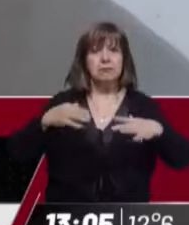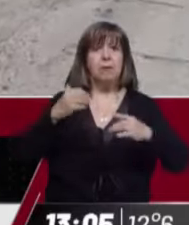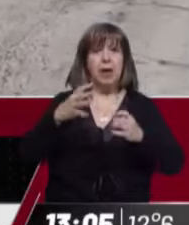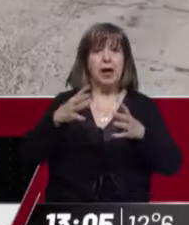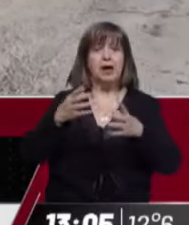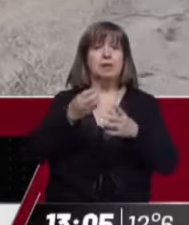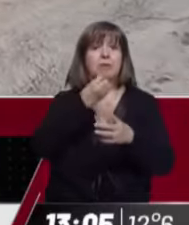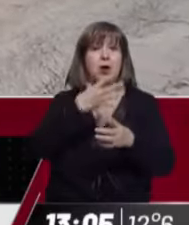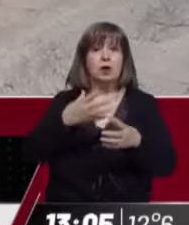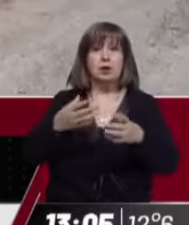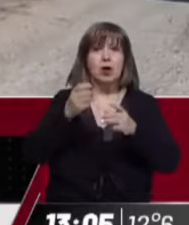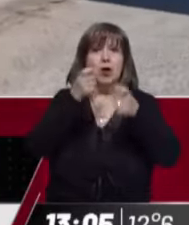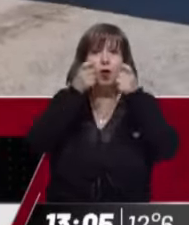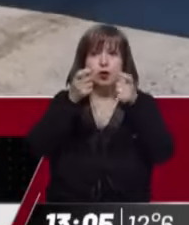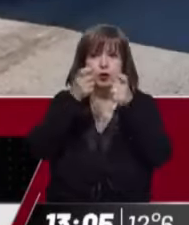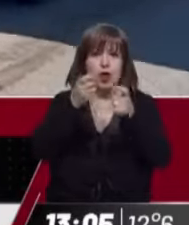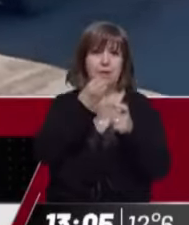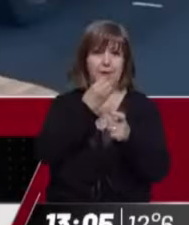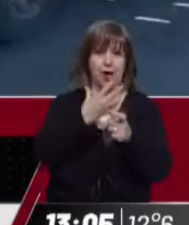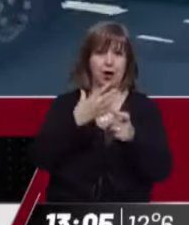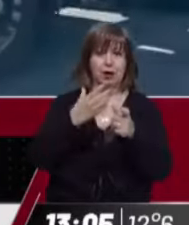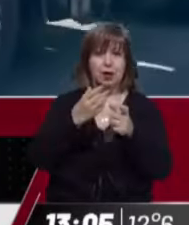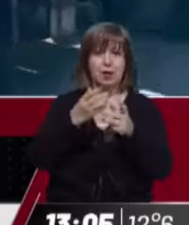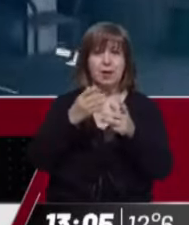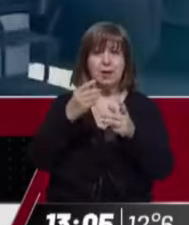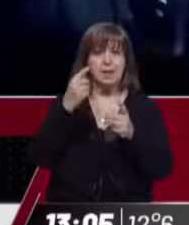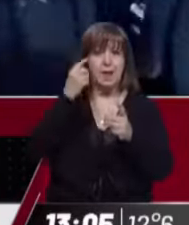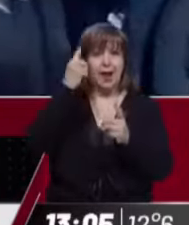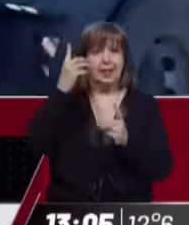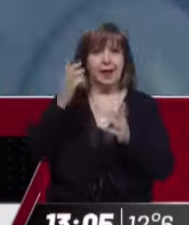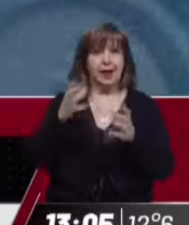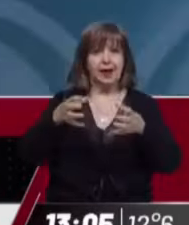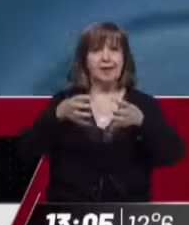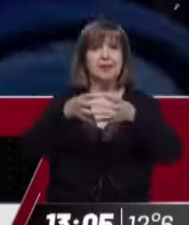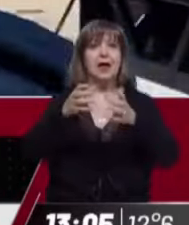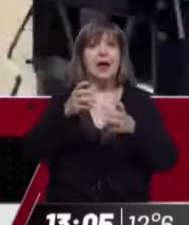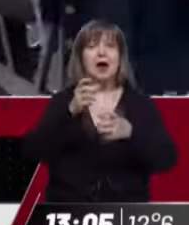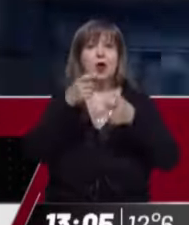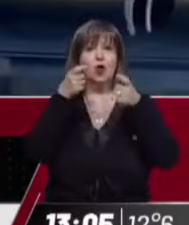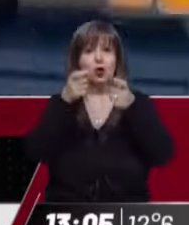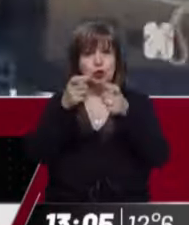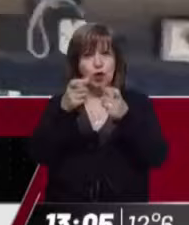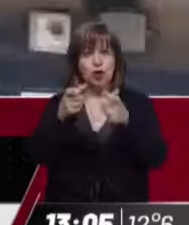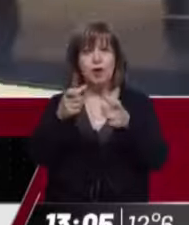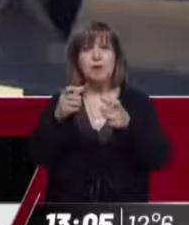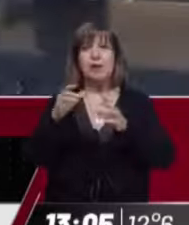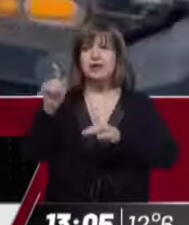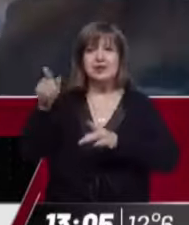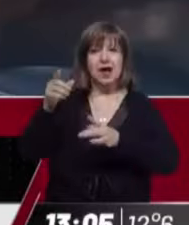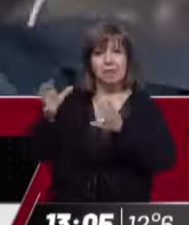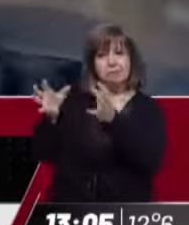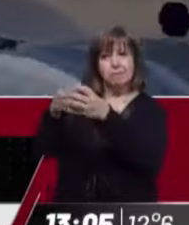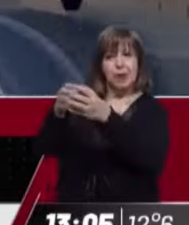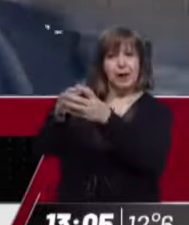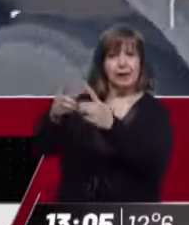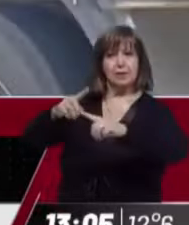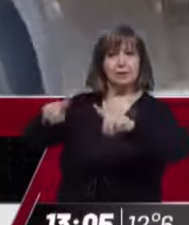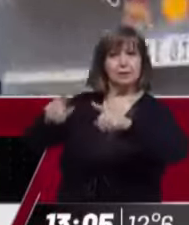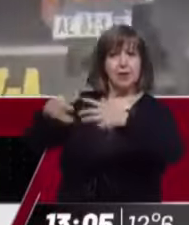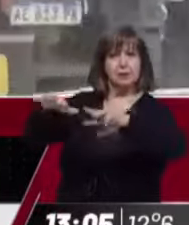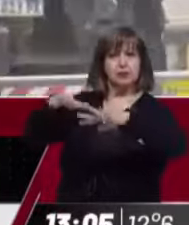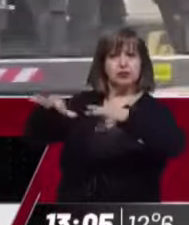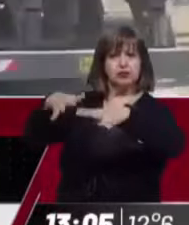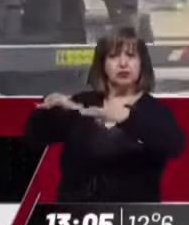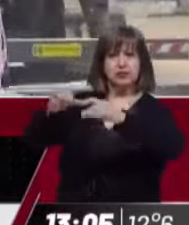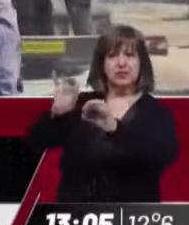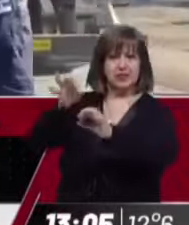muchísimo si los controles son más efectivos y más inteligentes. El delito organizado hace